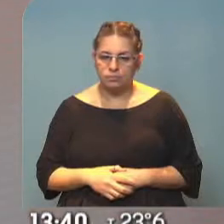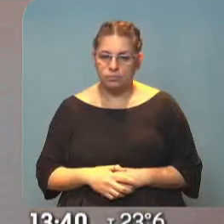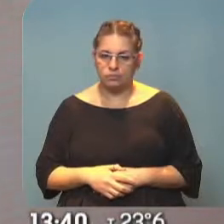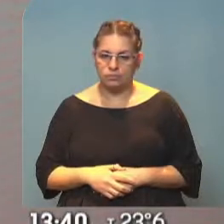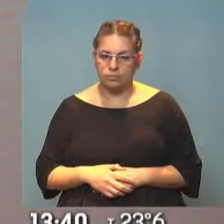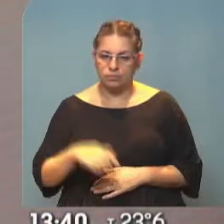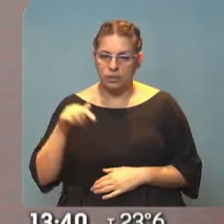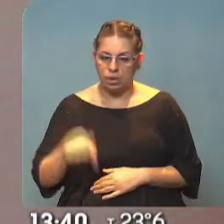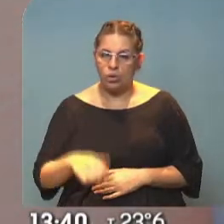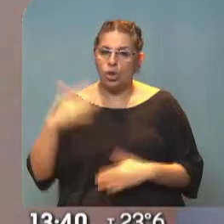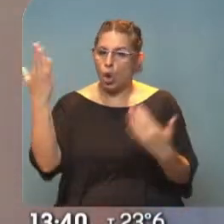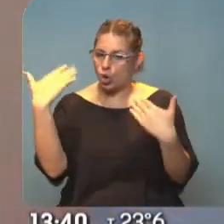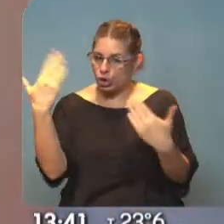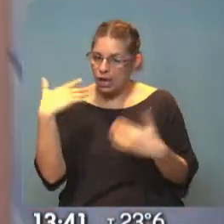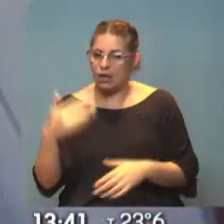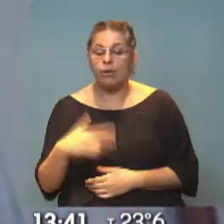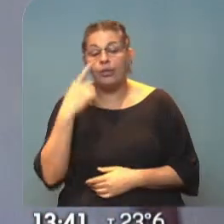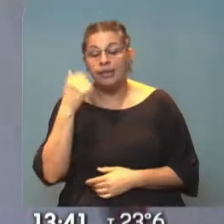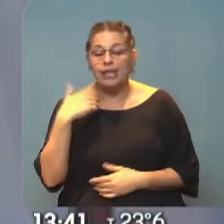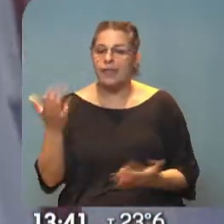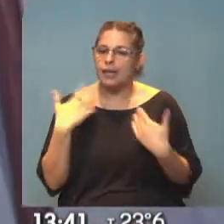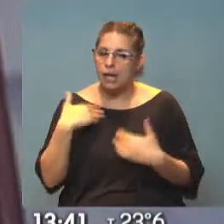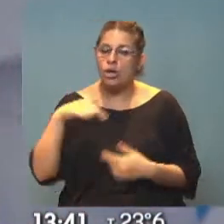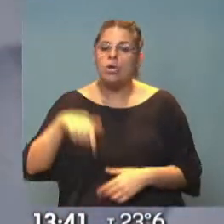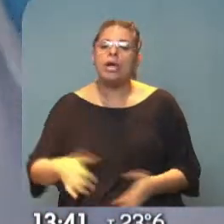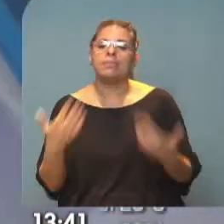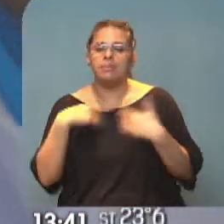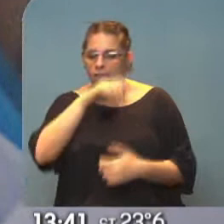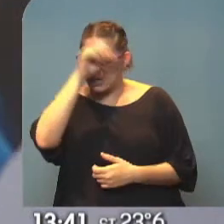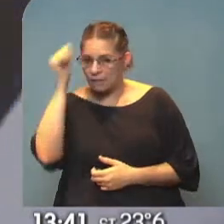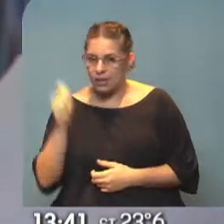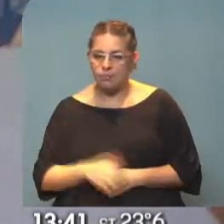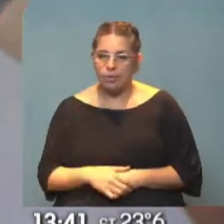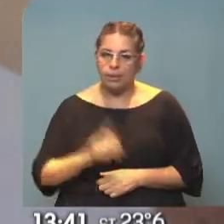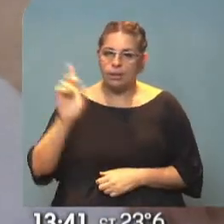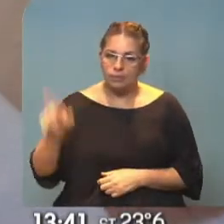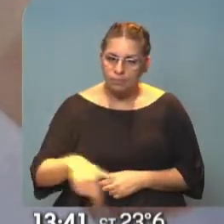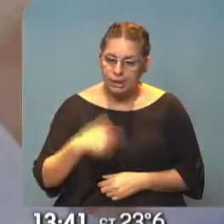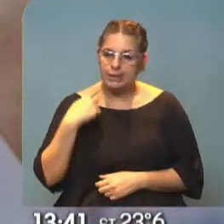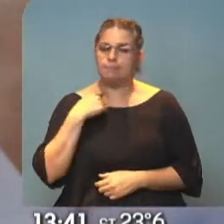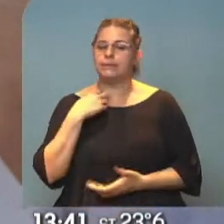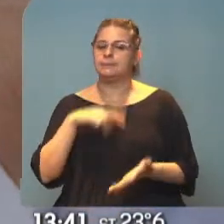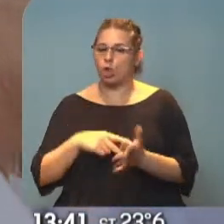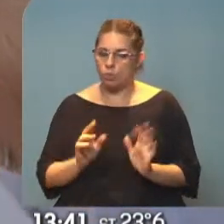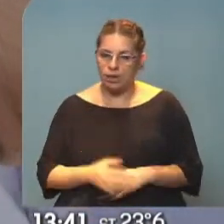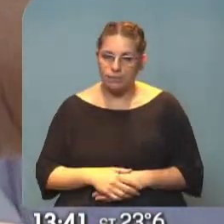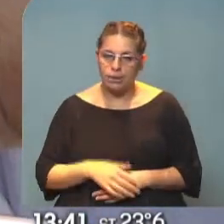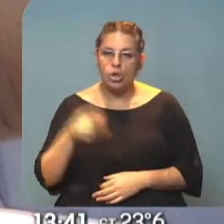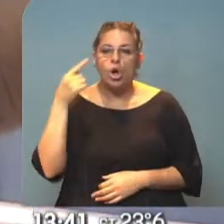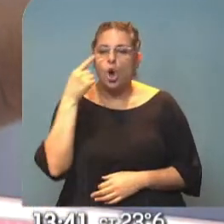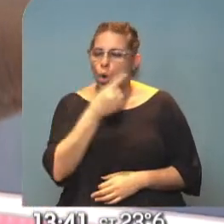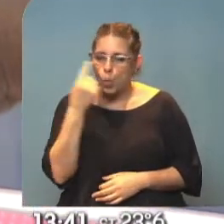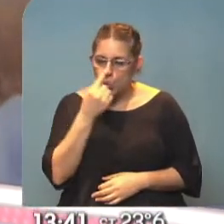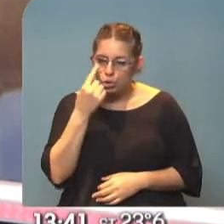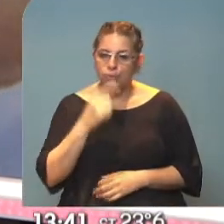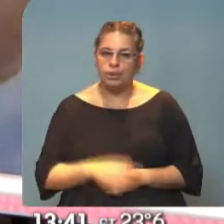Estamos con jornadas de calor, claro, primavera, verano, y con ello los inconvenientes, la conjuntivitis,